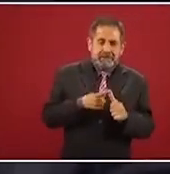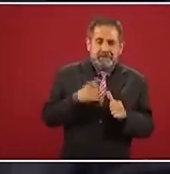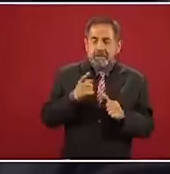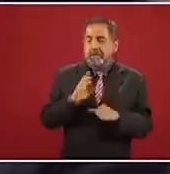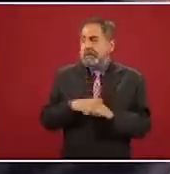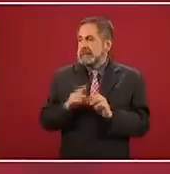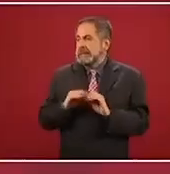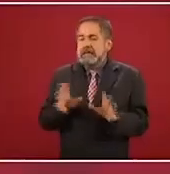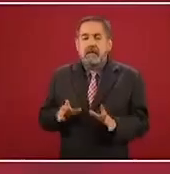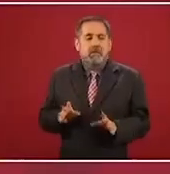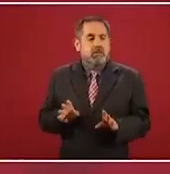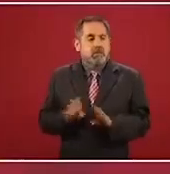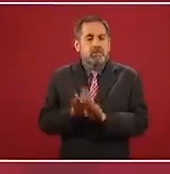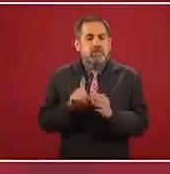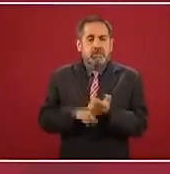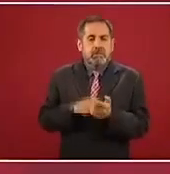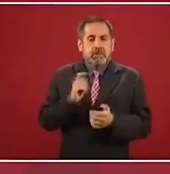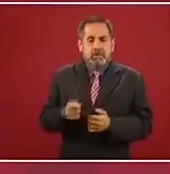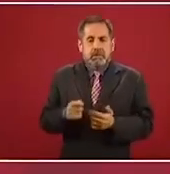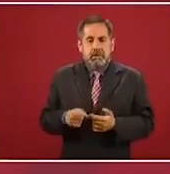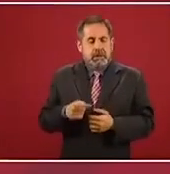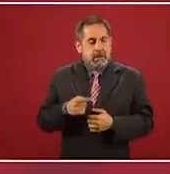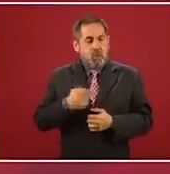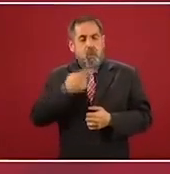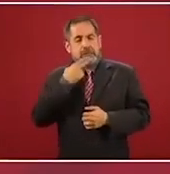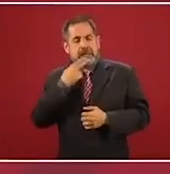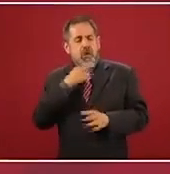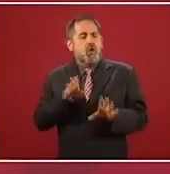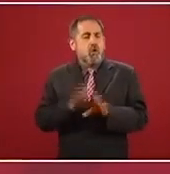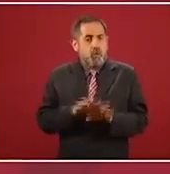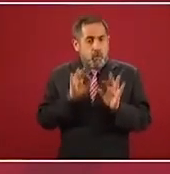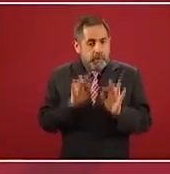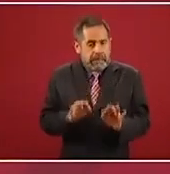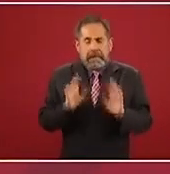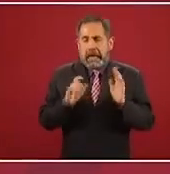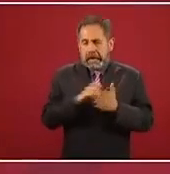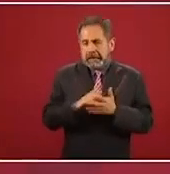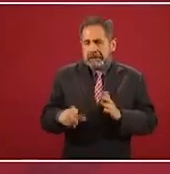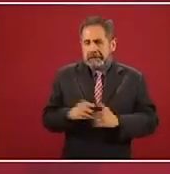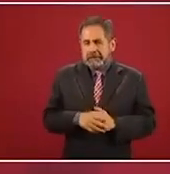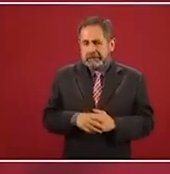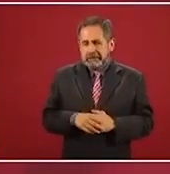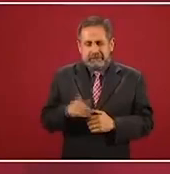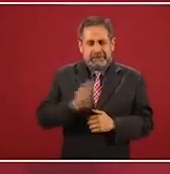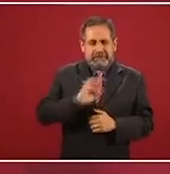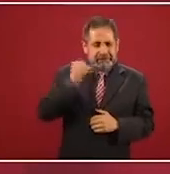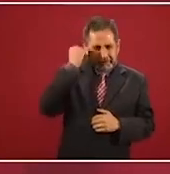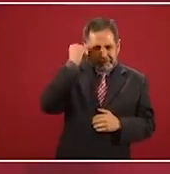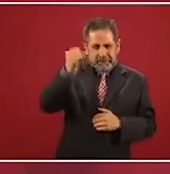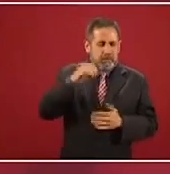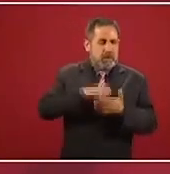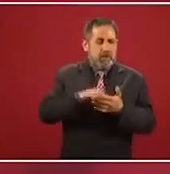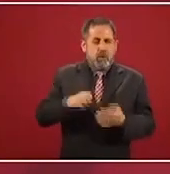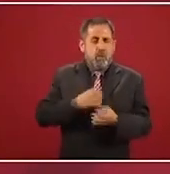claridad sobre su utilidad. Nada más piensen en